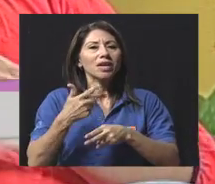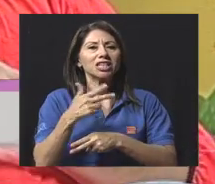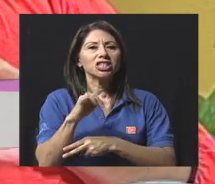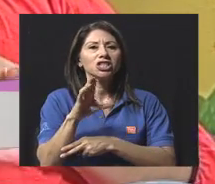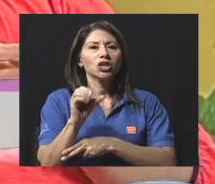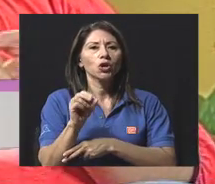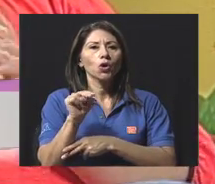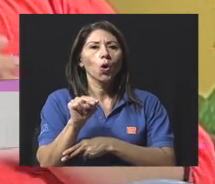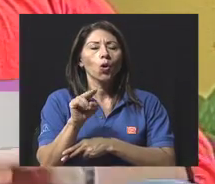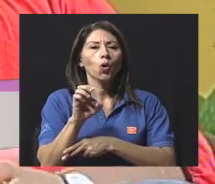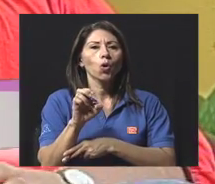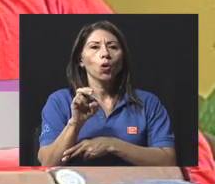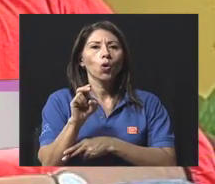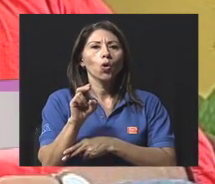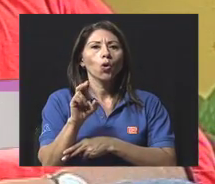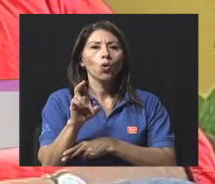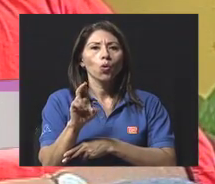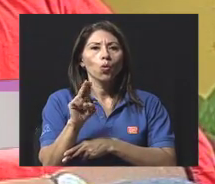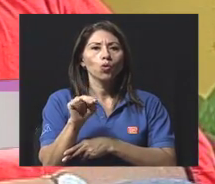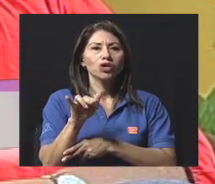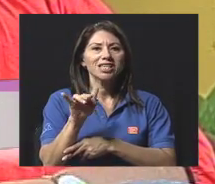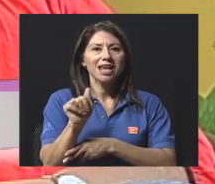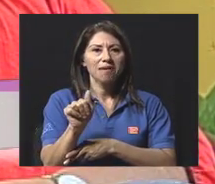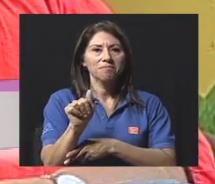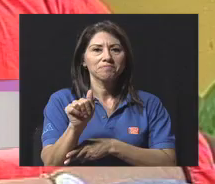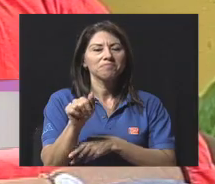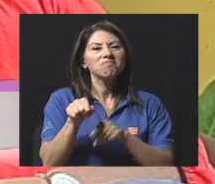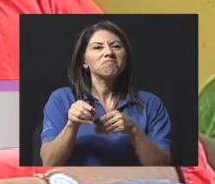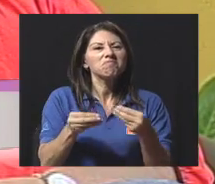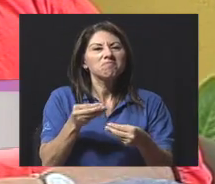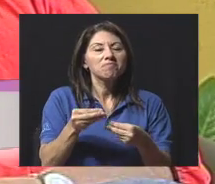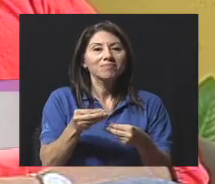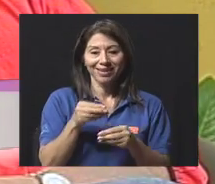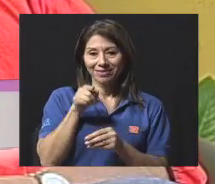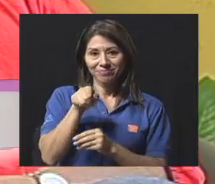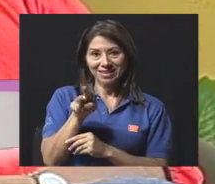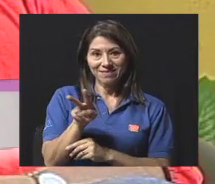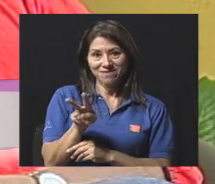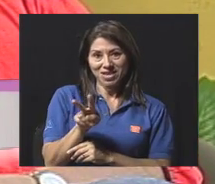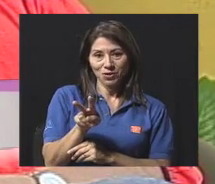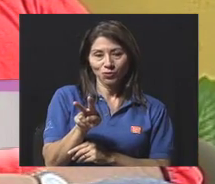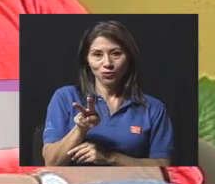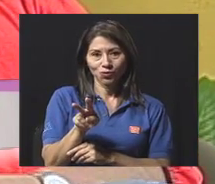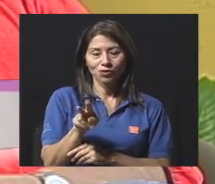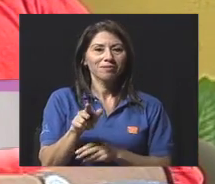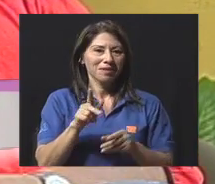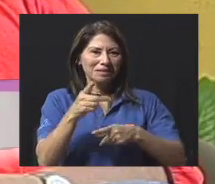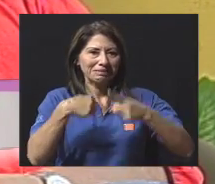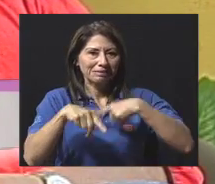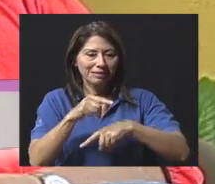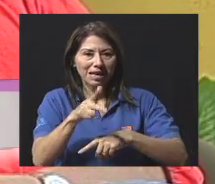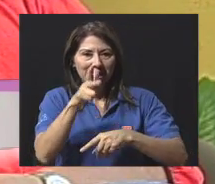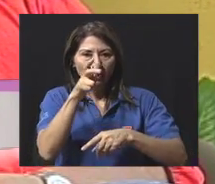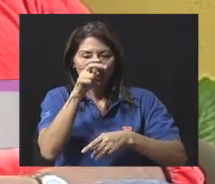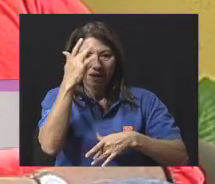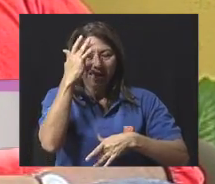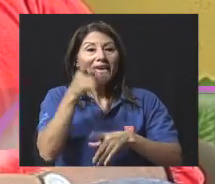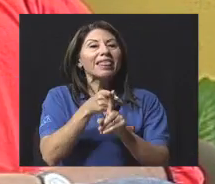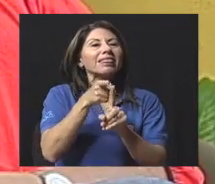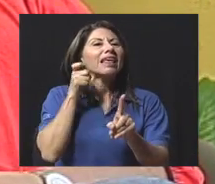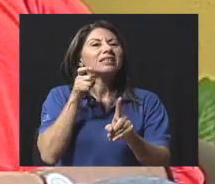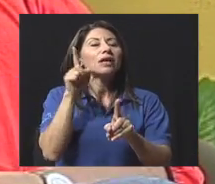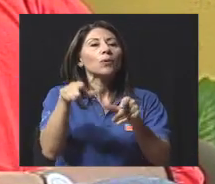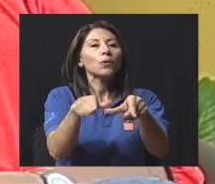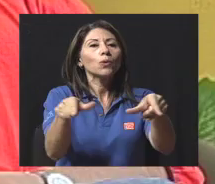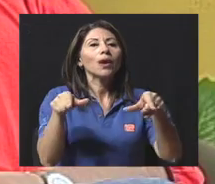Okay el virus del chikunguña vi originalmente de una zona de tanzania